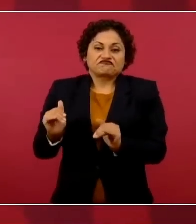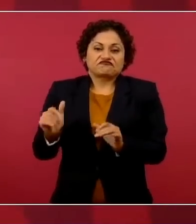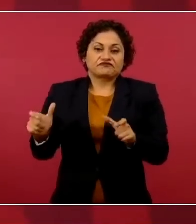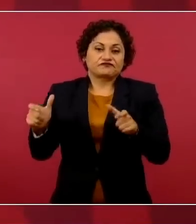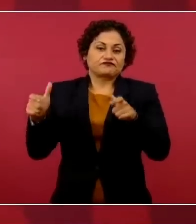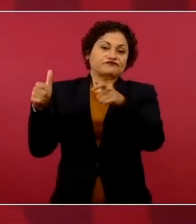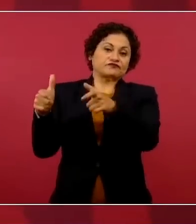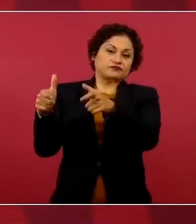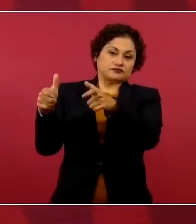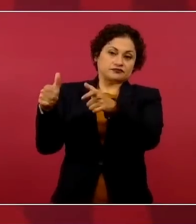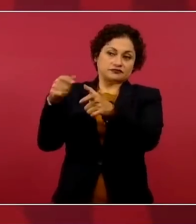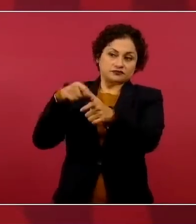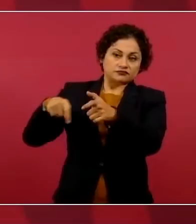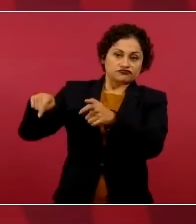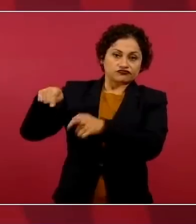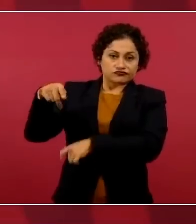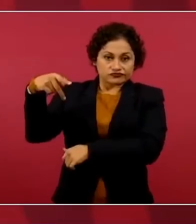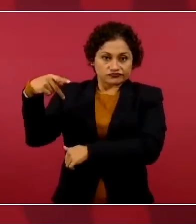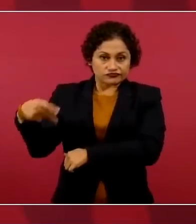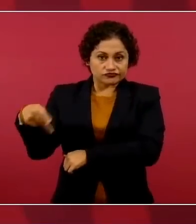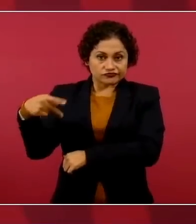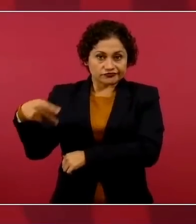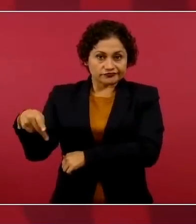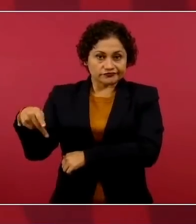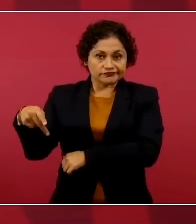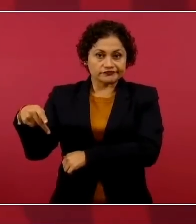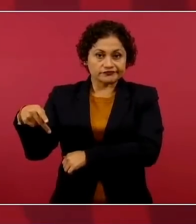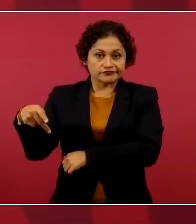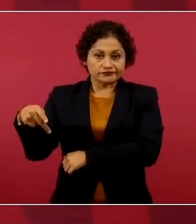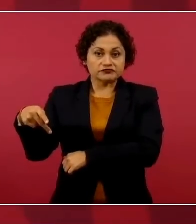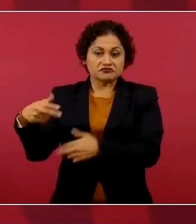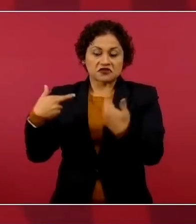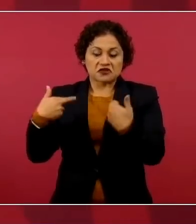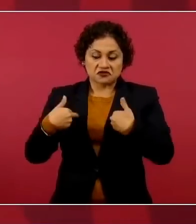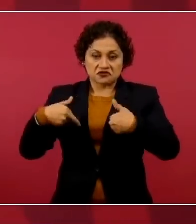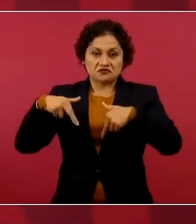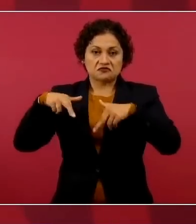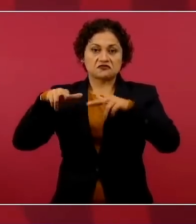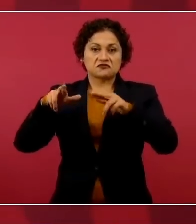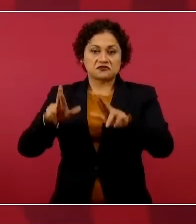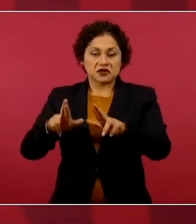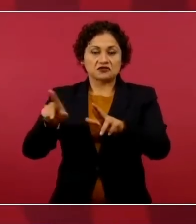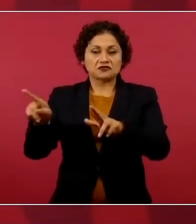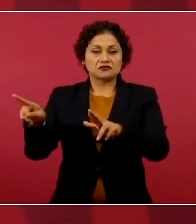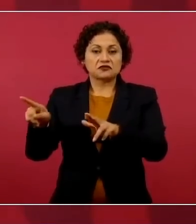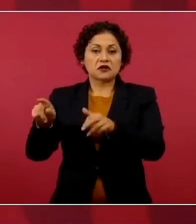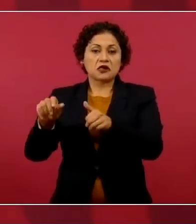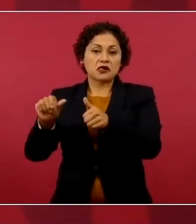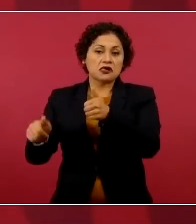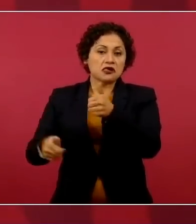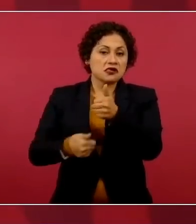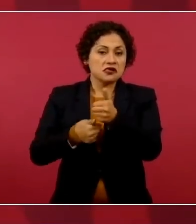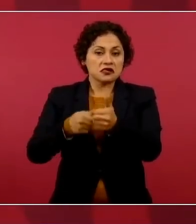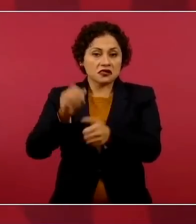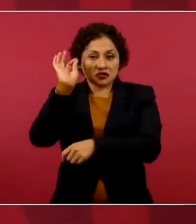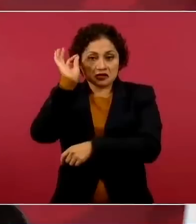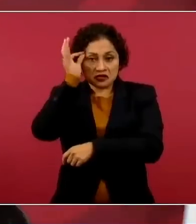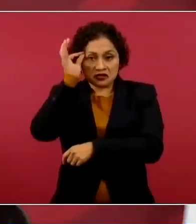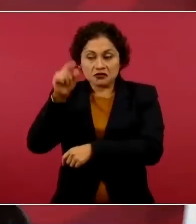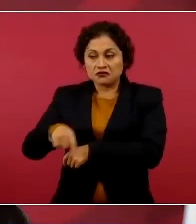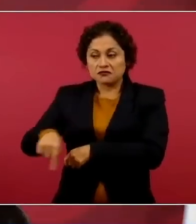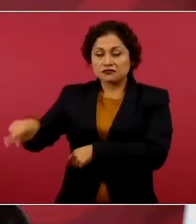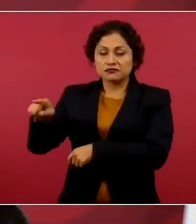sus voceros, achichincles, pues ¿qué les puede importar